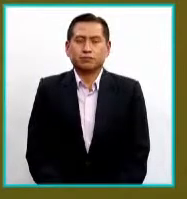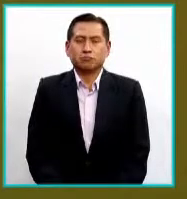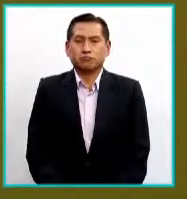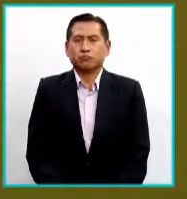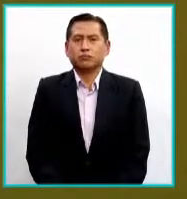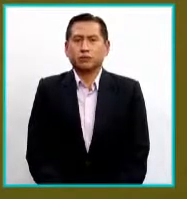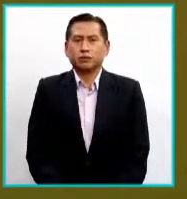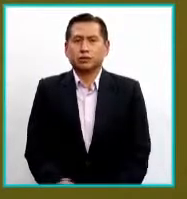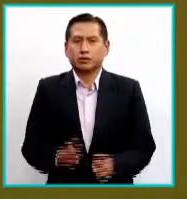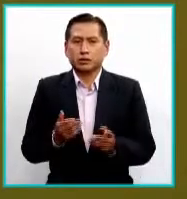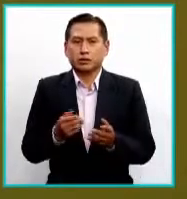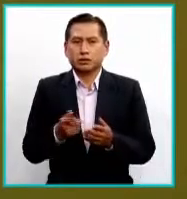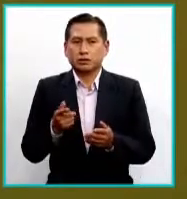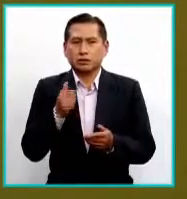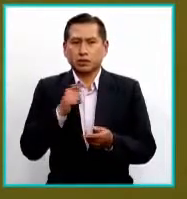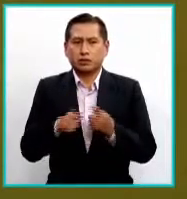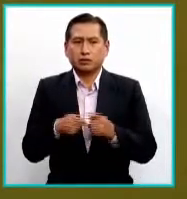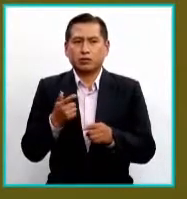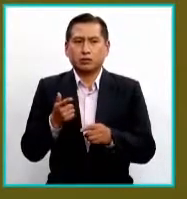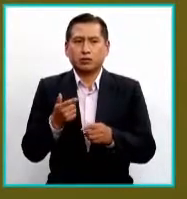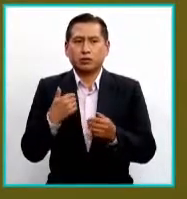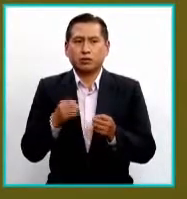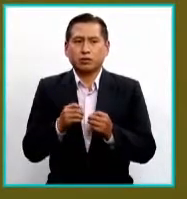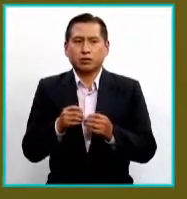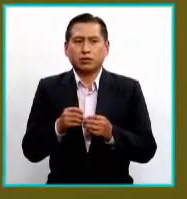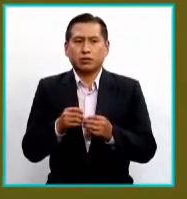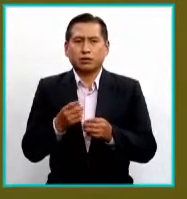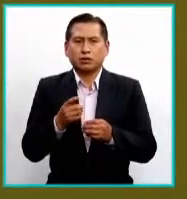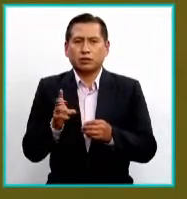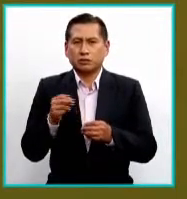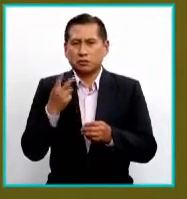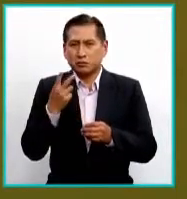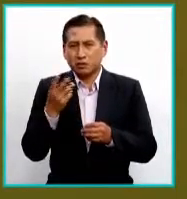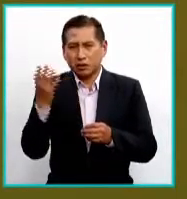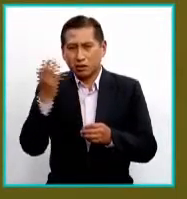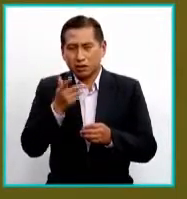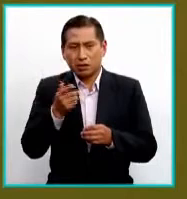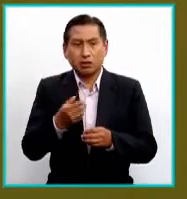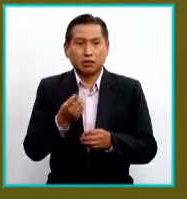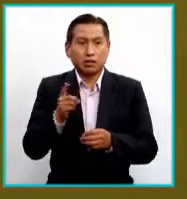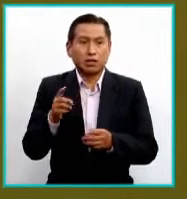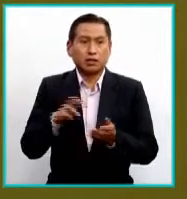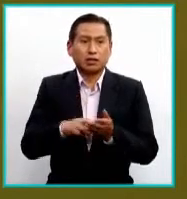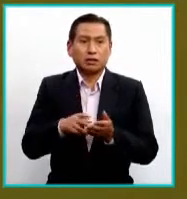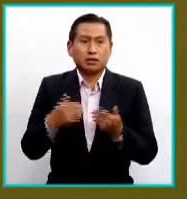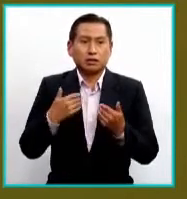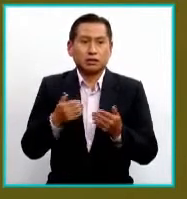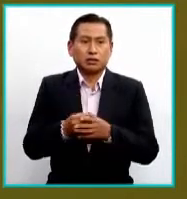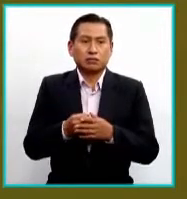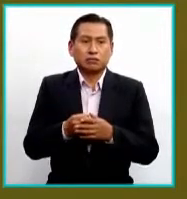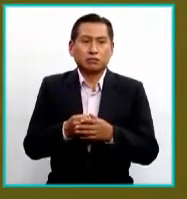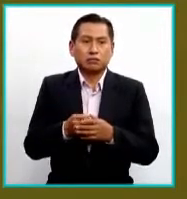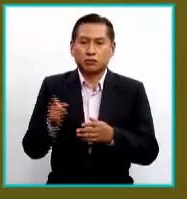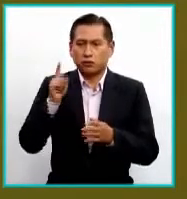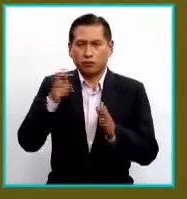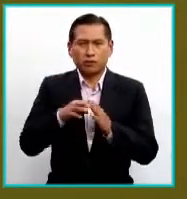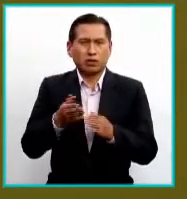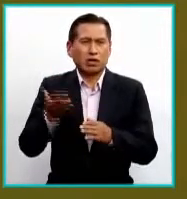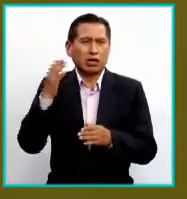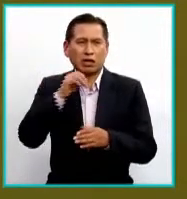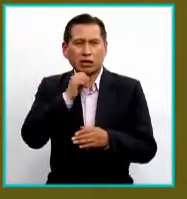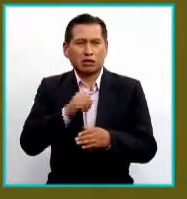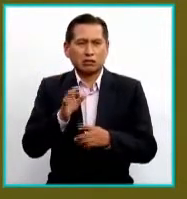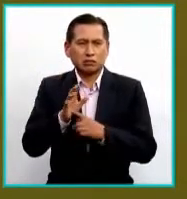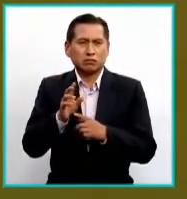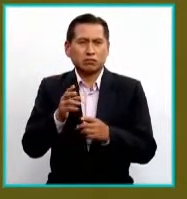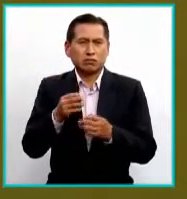Ya, espera, ahí están las amigas. Uh-huh. La de la derecha no veo. La de la derecha es una foto antigua, ahorita